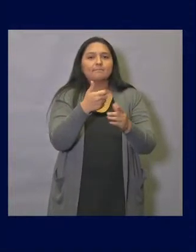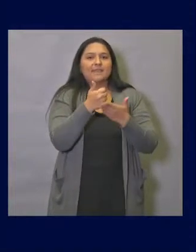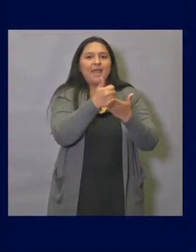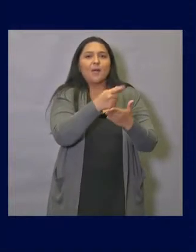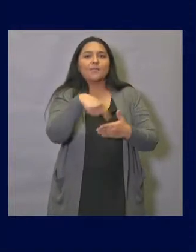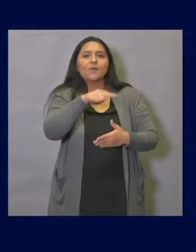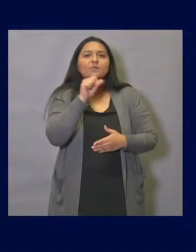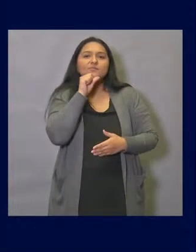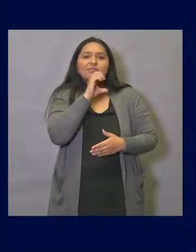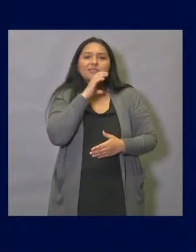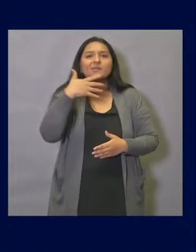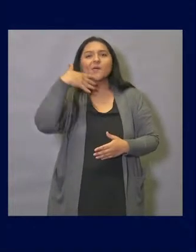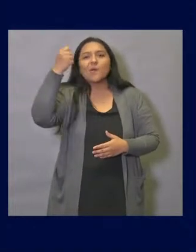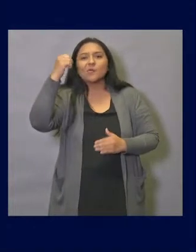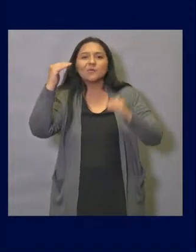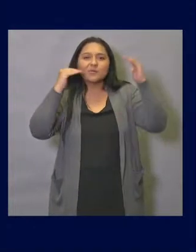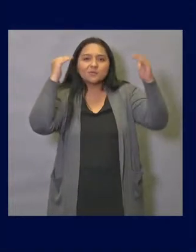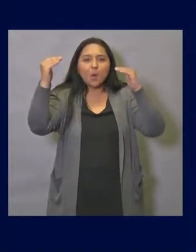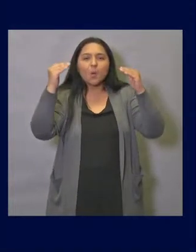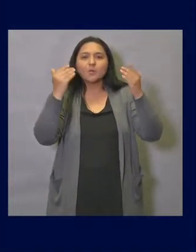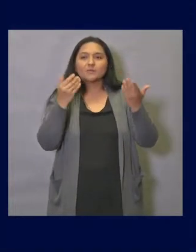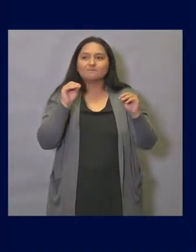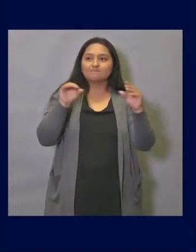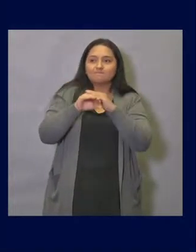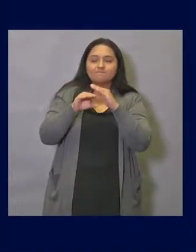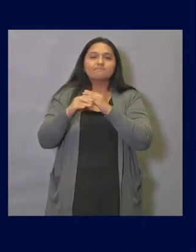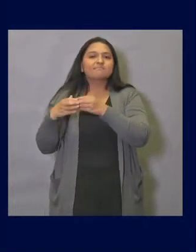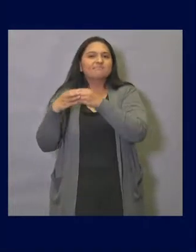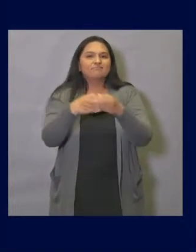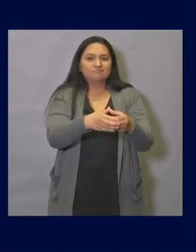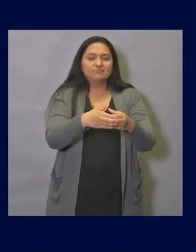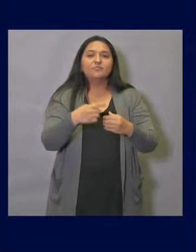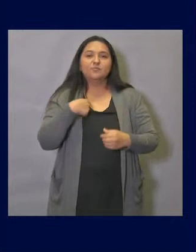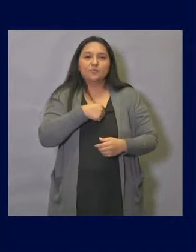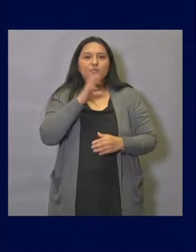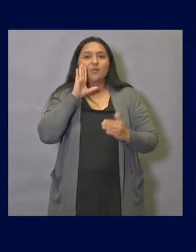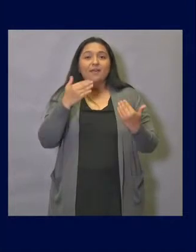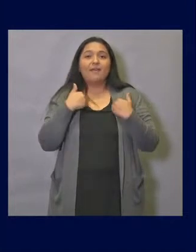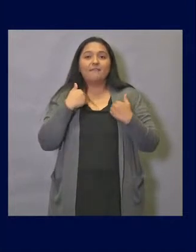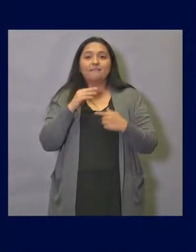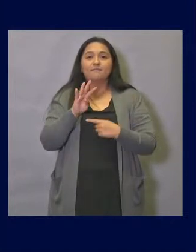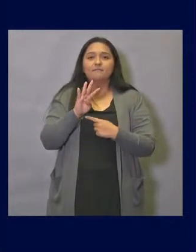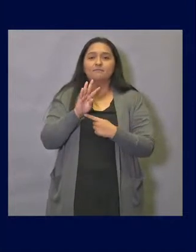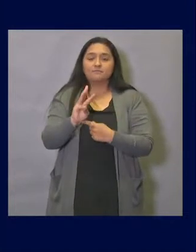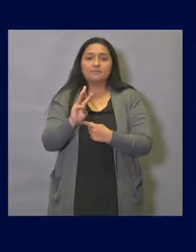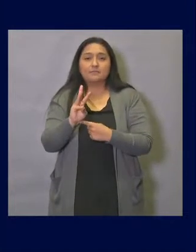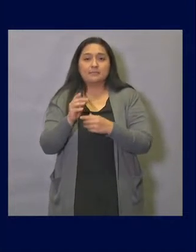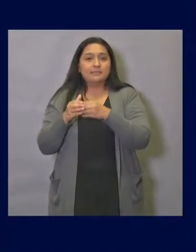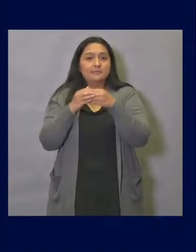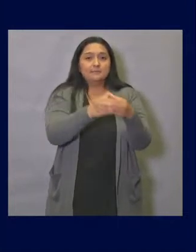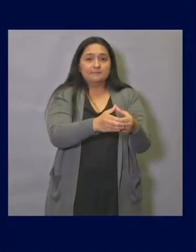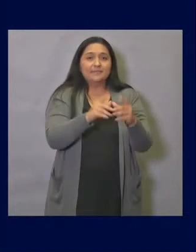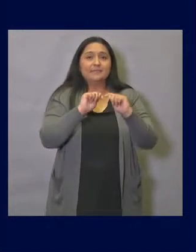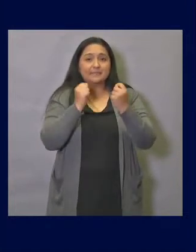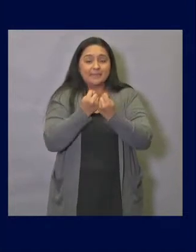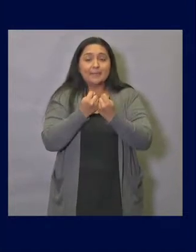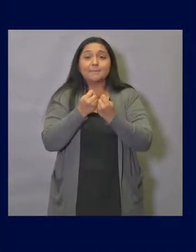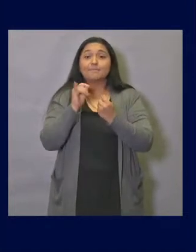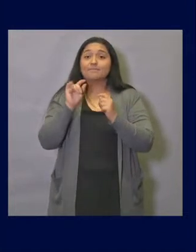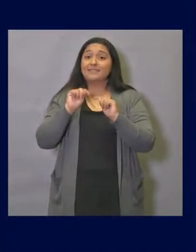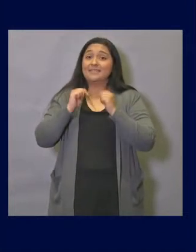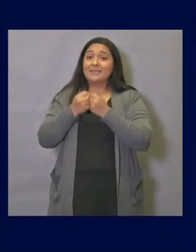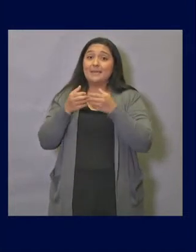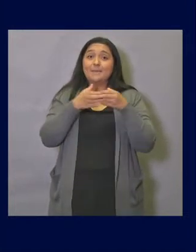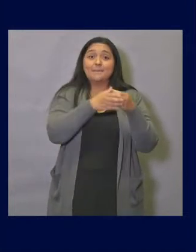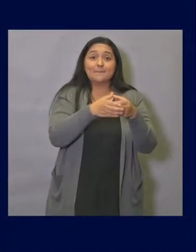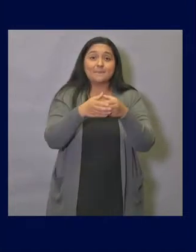Esta semana habrá 46 equipos móviles de vacunación. Además, estos servicios móviles